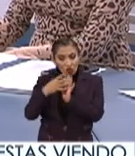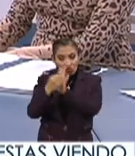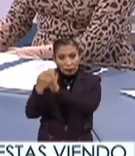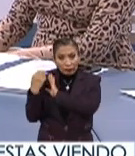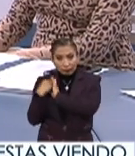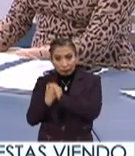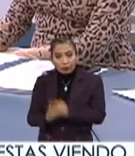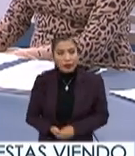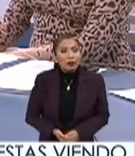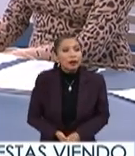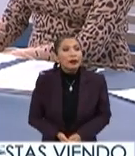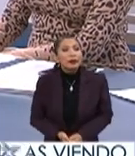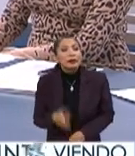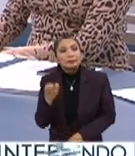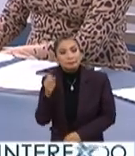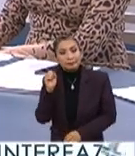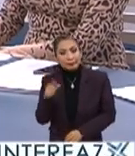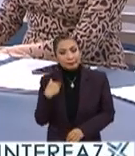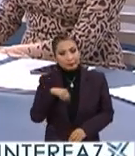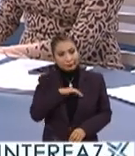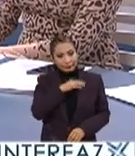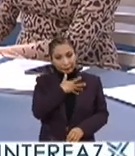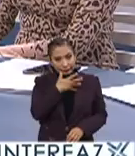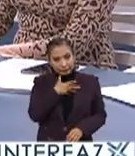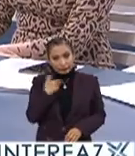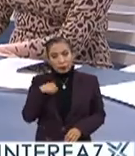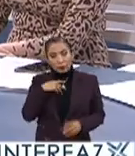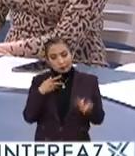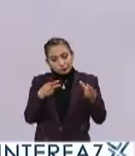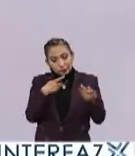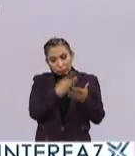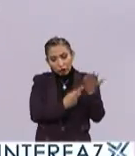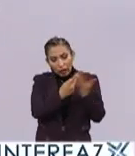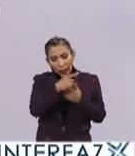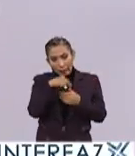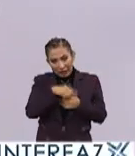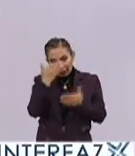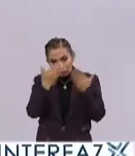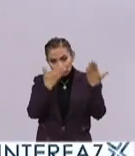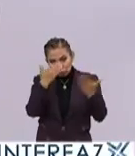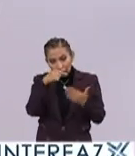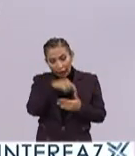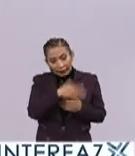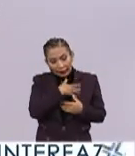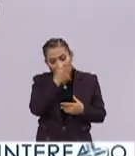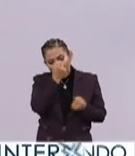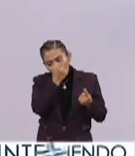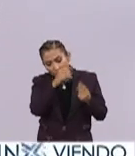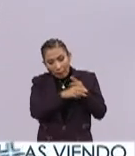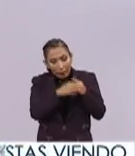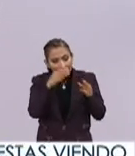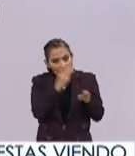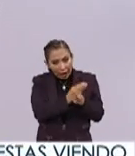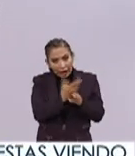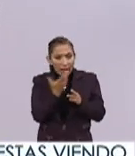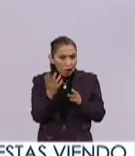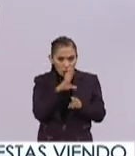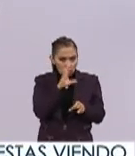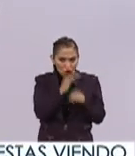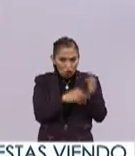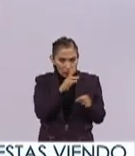multiplicarla. Entonces esa parte la tenemos. Nuestros planes y programas de estudio contemplan algunas materias, no